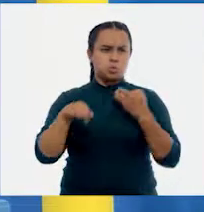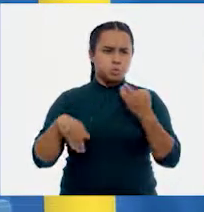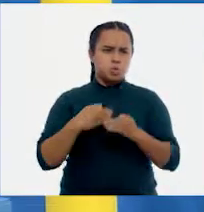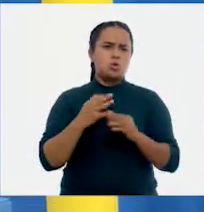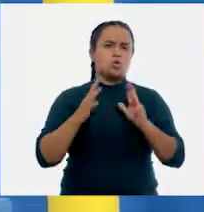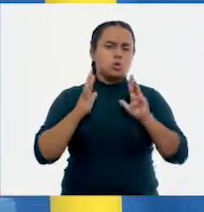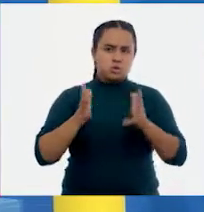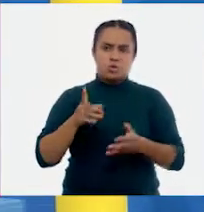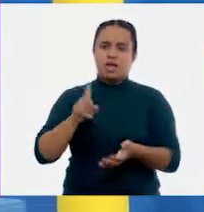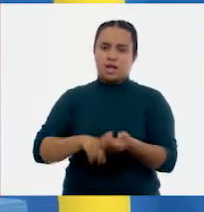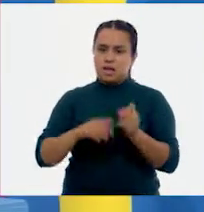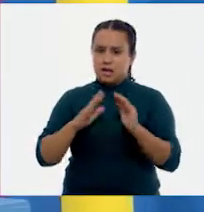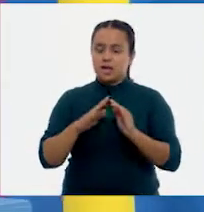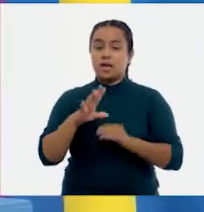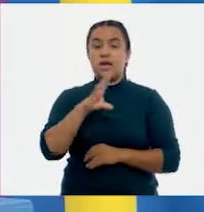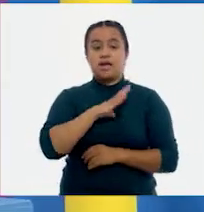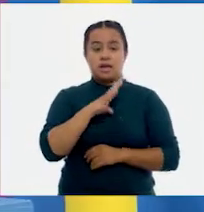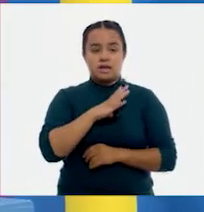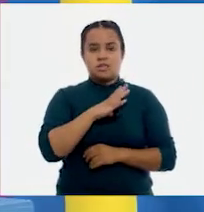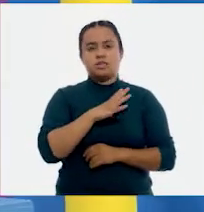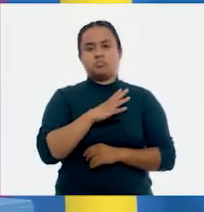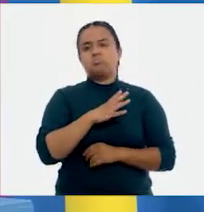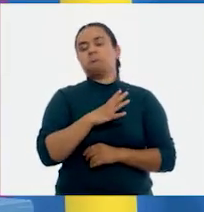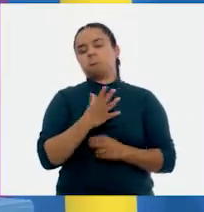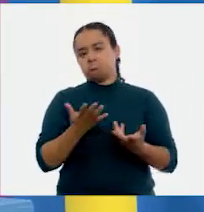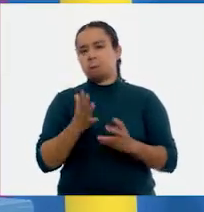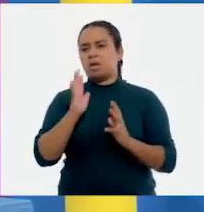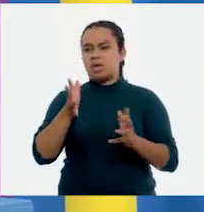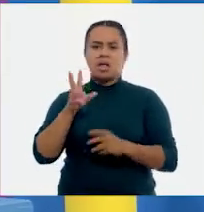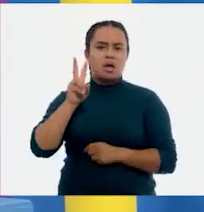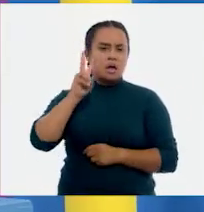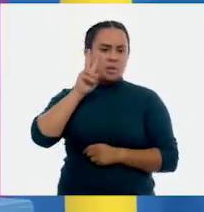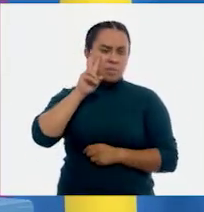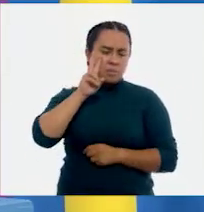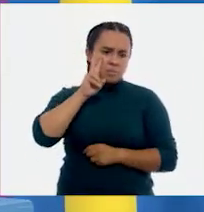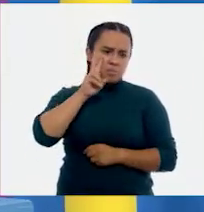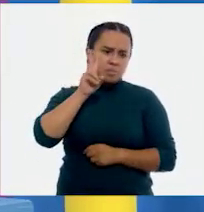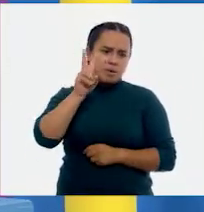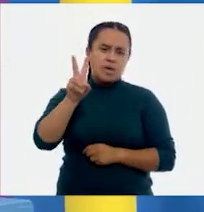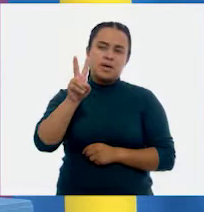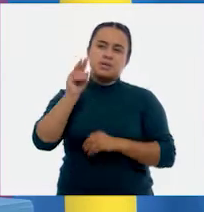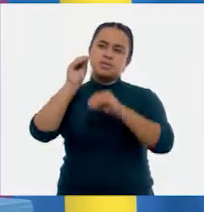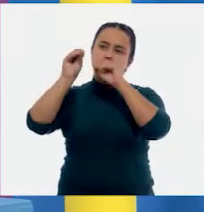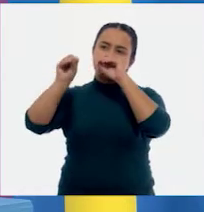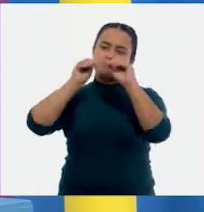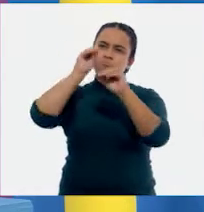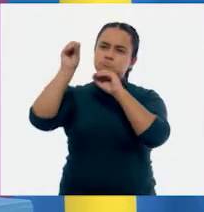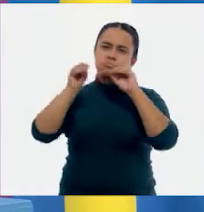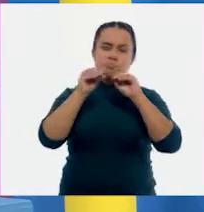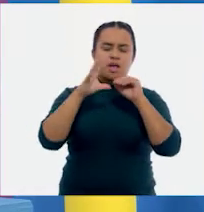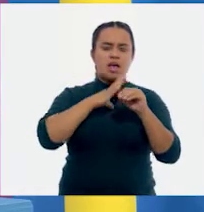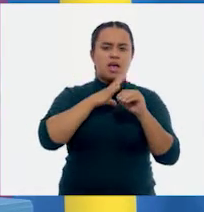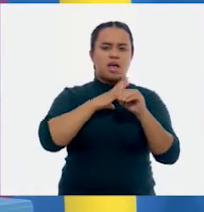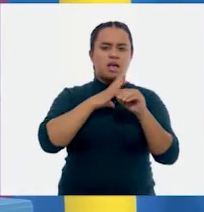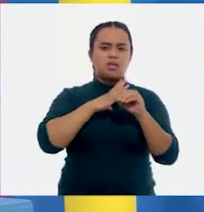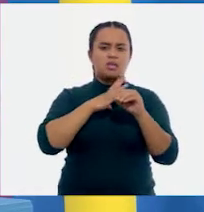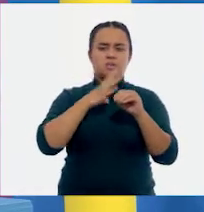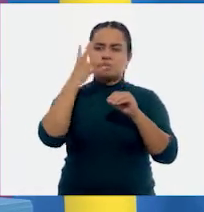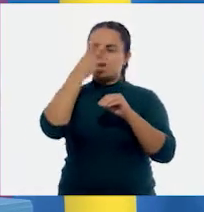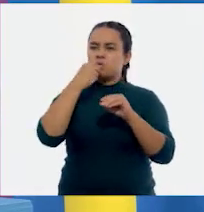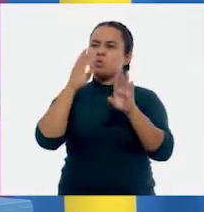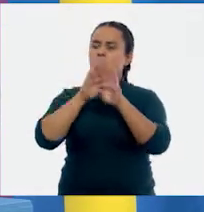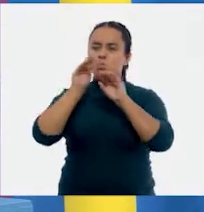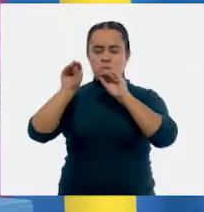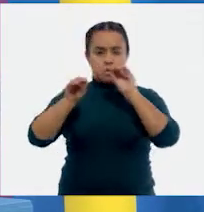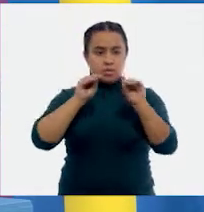hemos tenido en casa y que las hemos visto también como adorno en muchos